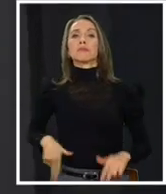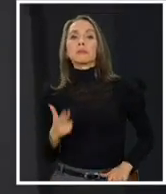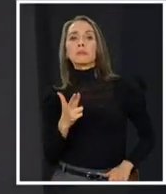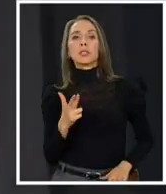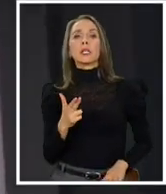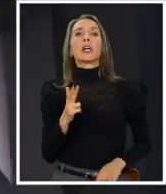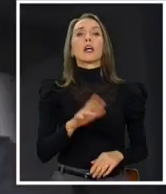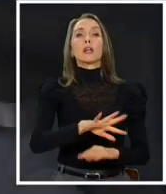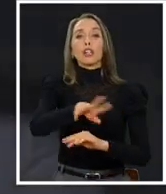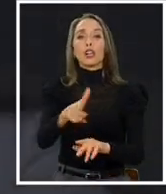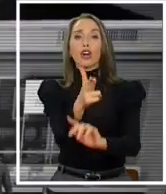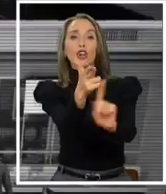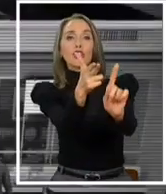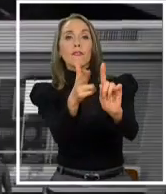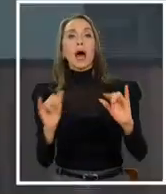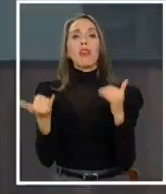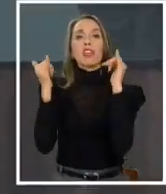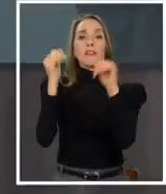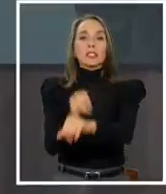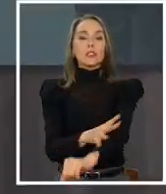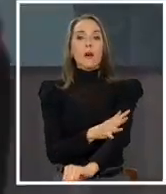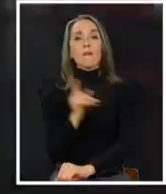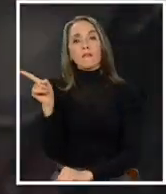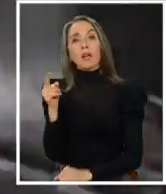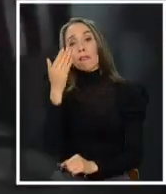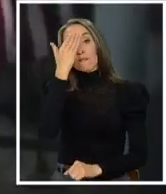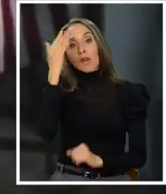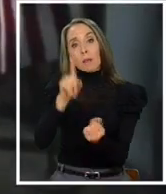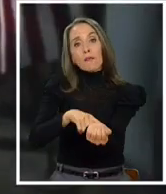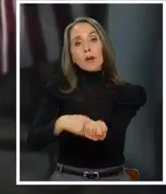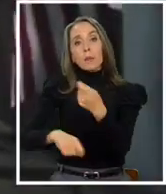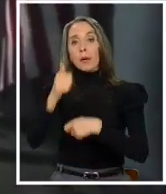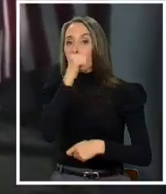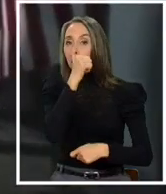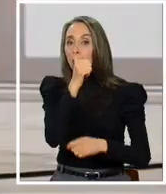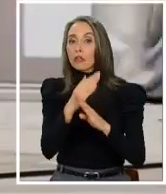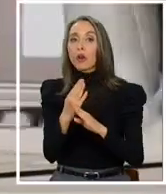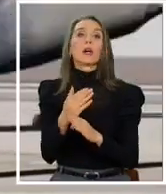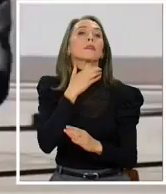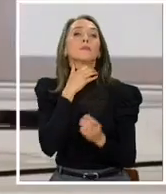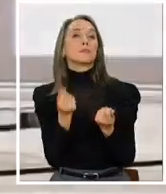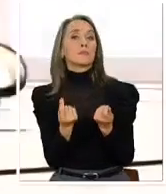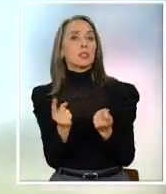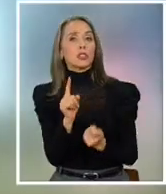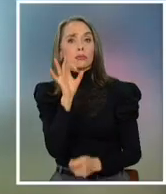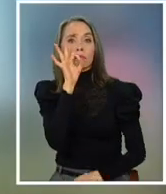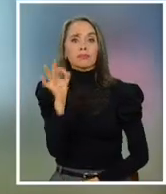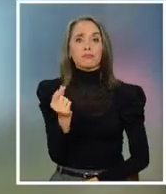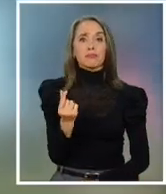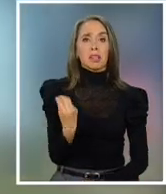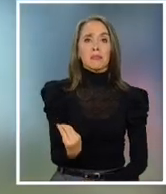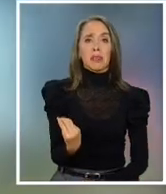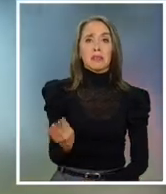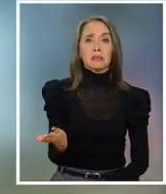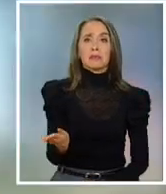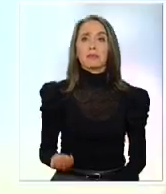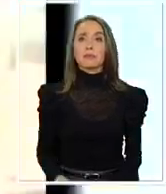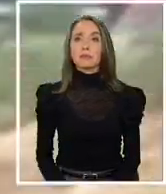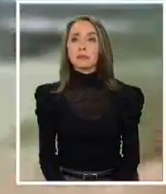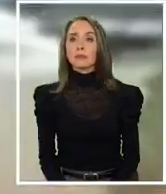de adrenalina, por diversión. Viene de una conocida familia narco, problemas económicos no tenía.